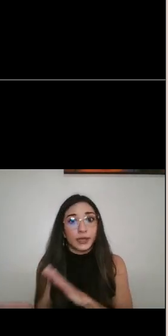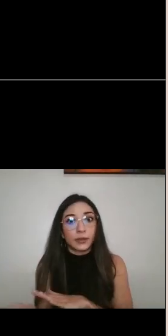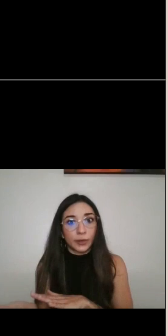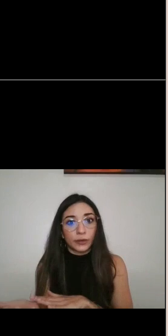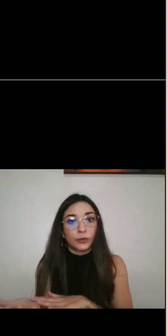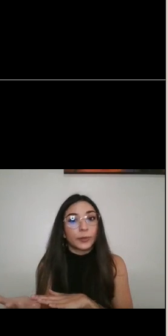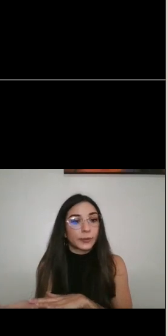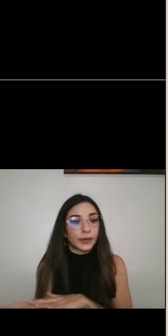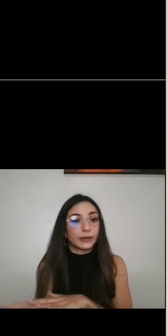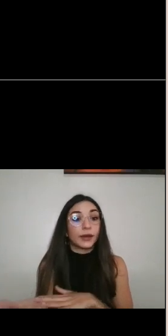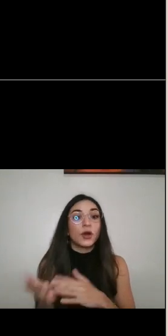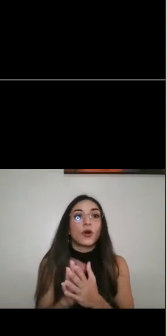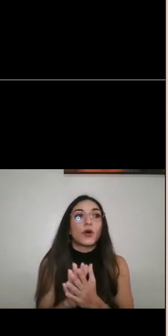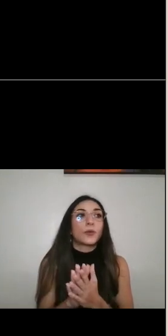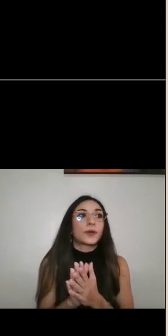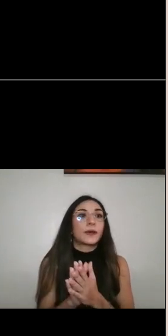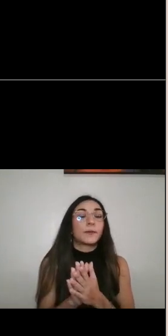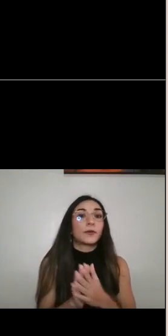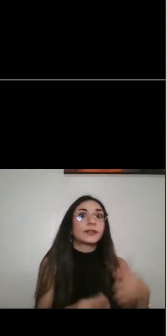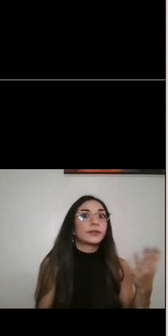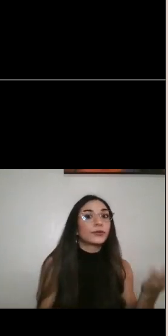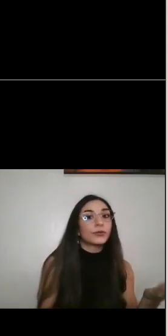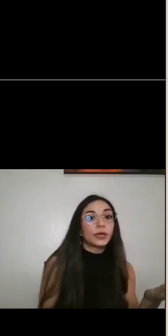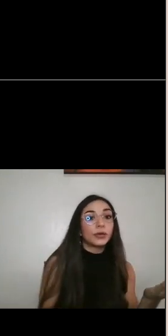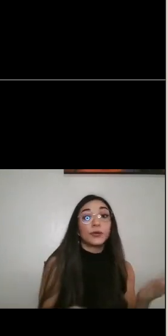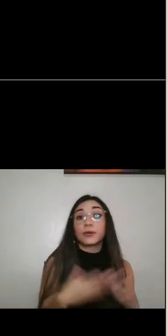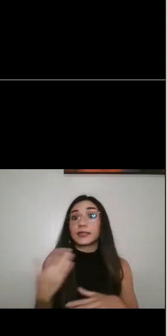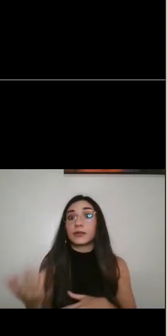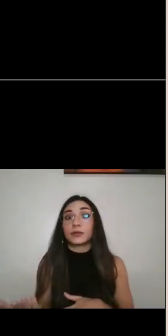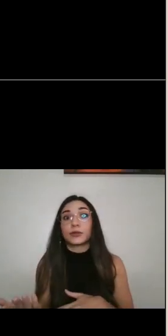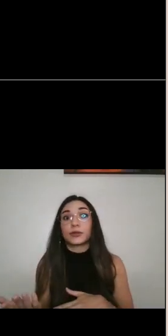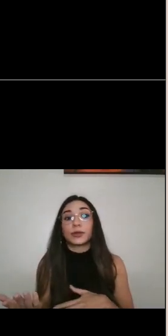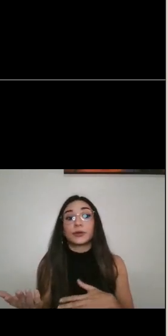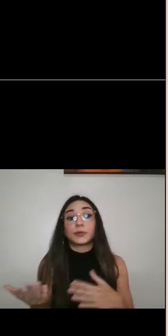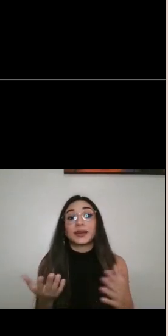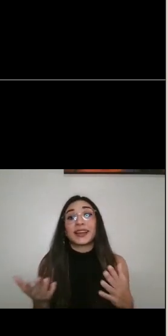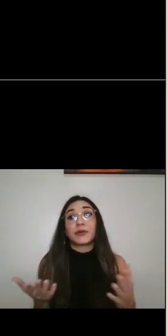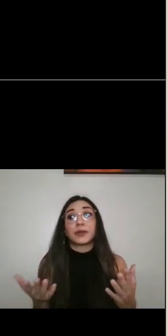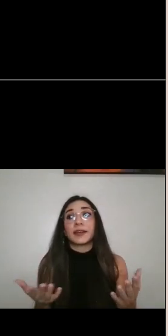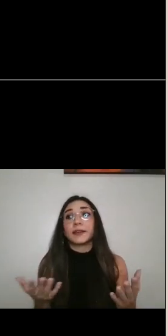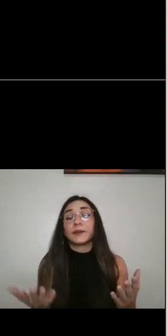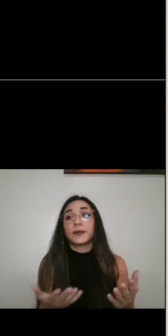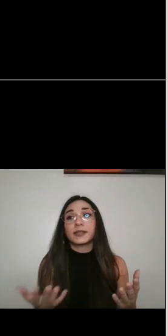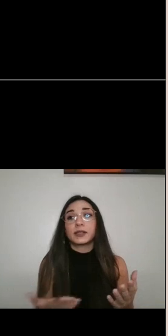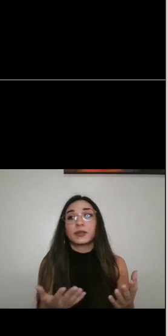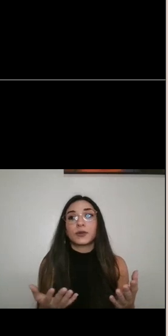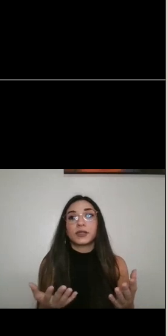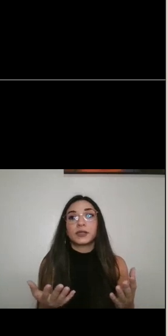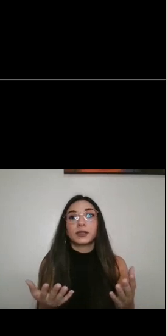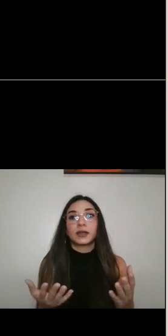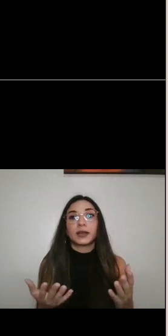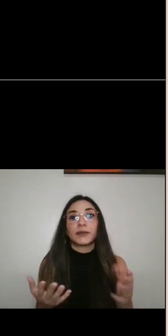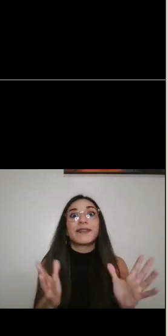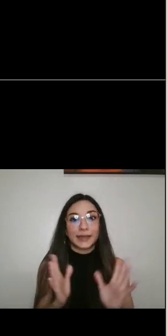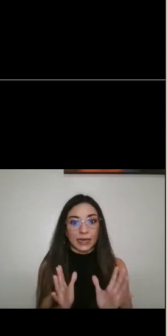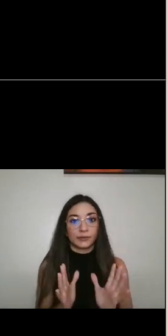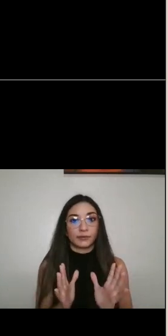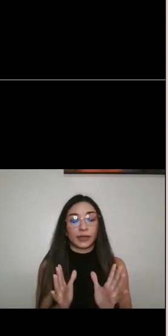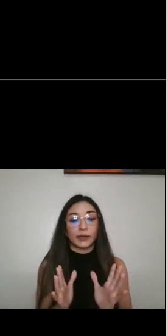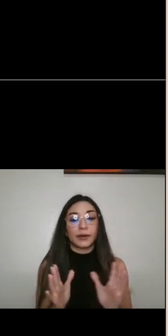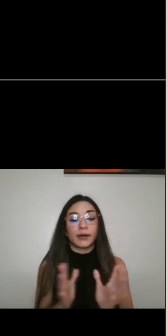algún tratamiento permanente, o por ejemplo, es en un oído o es en los dos oídos, porque el abordaje de todas esas cosas va a